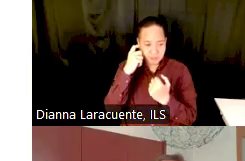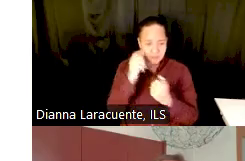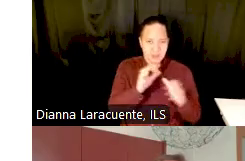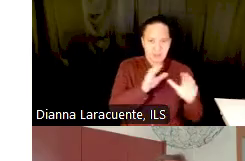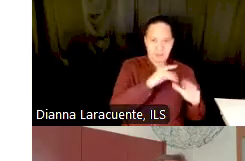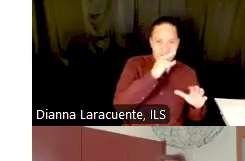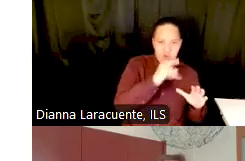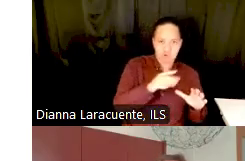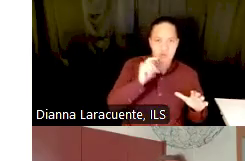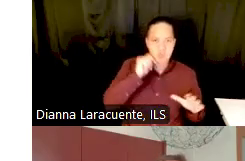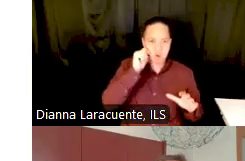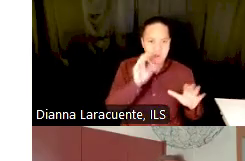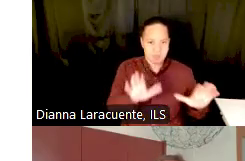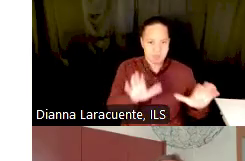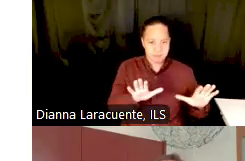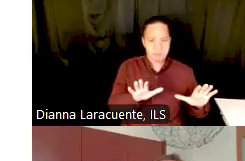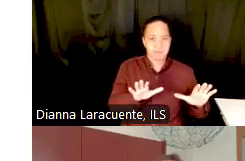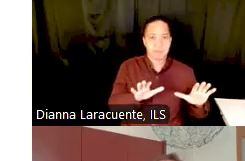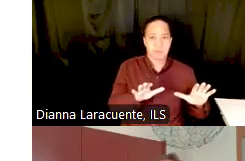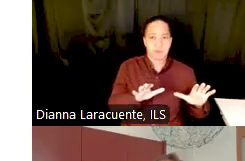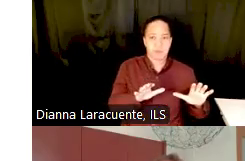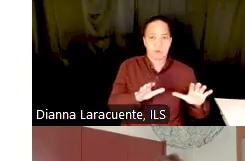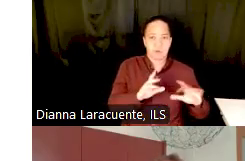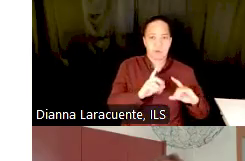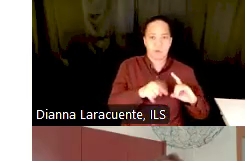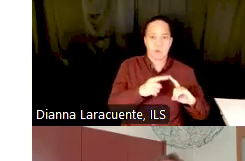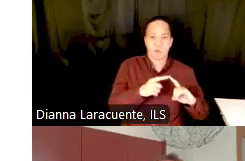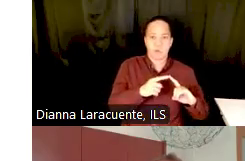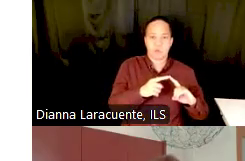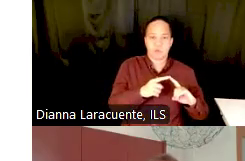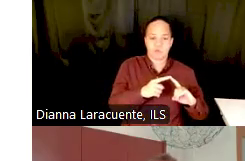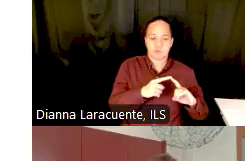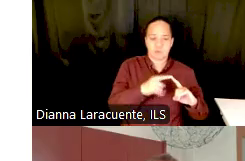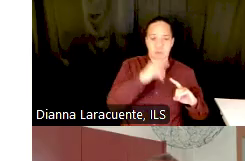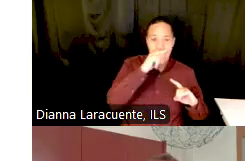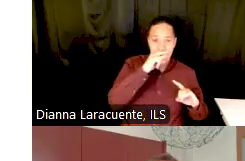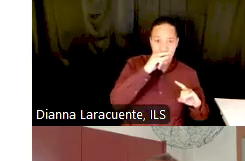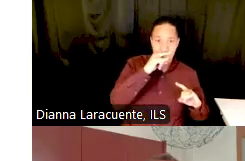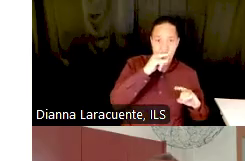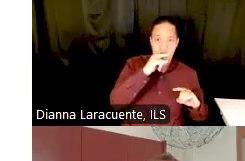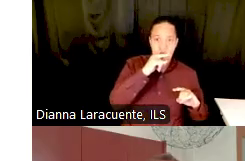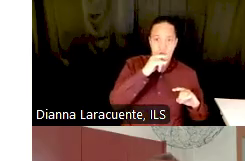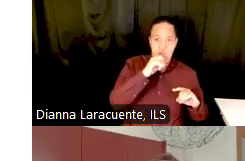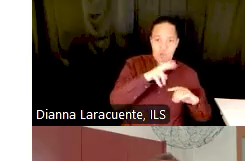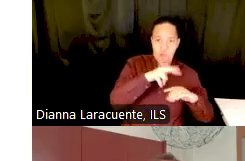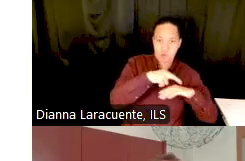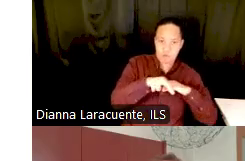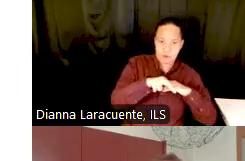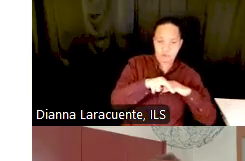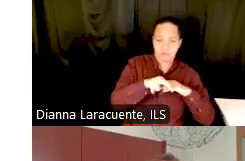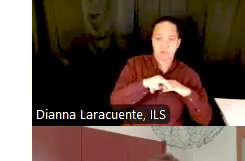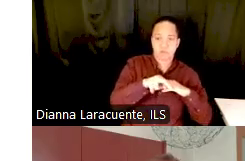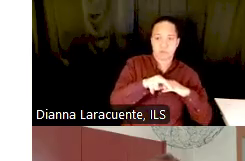que en la práctica podemos ver que cuando un niño llega o es referido por